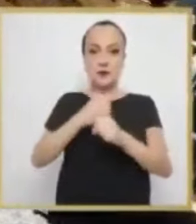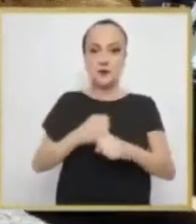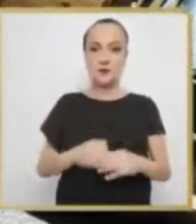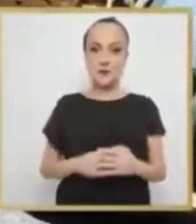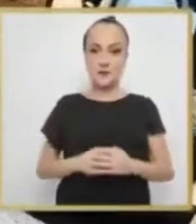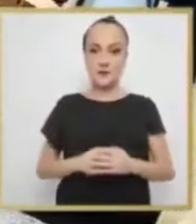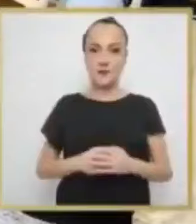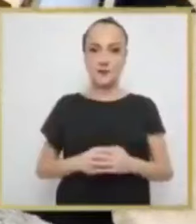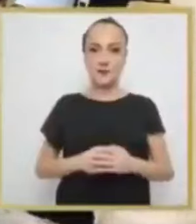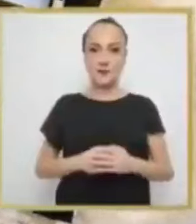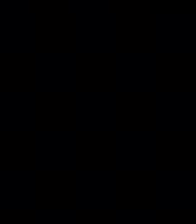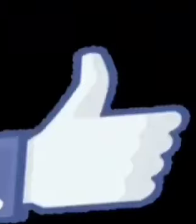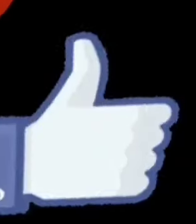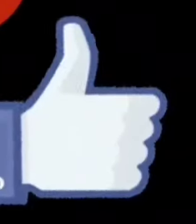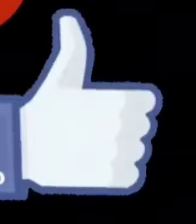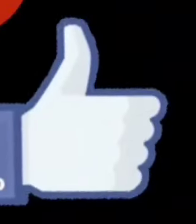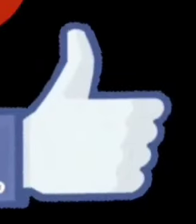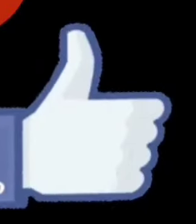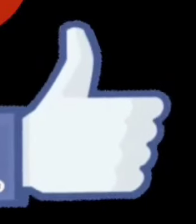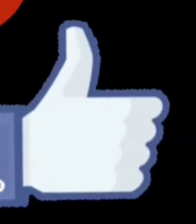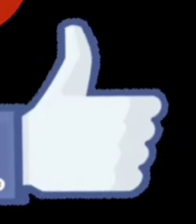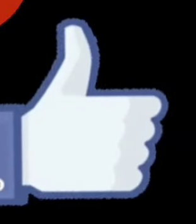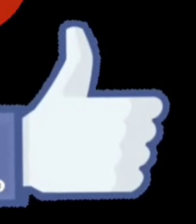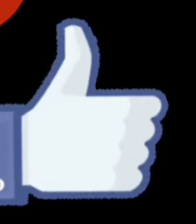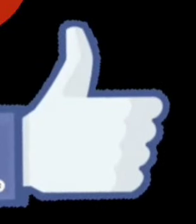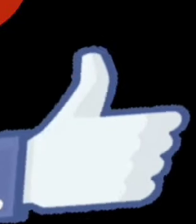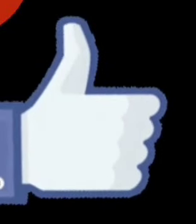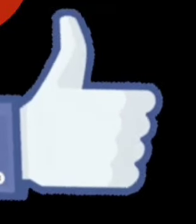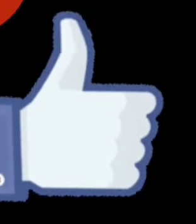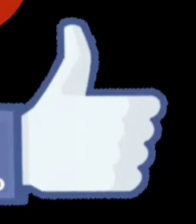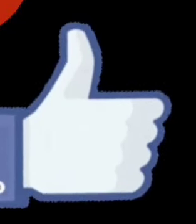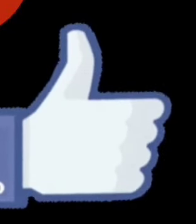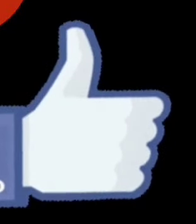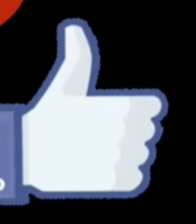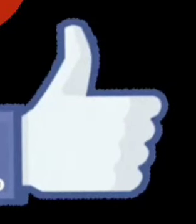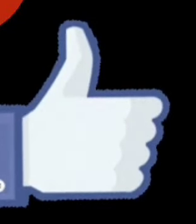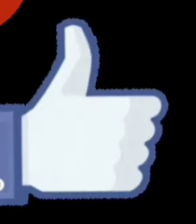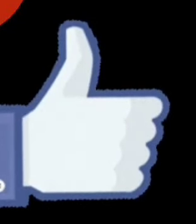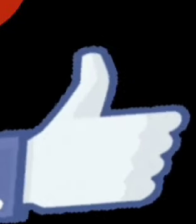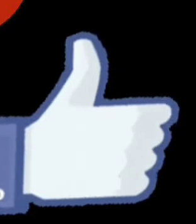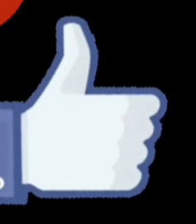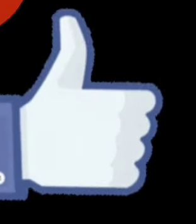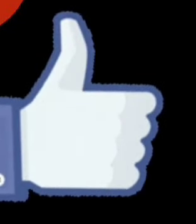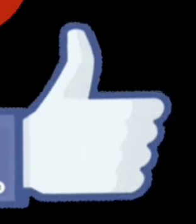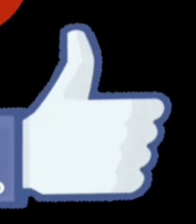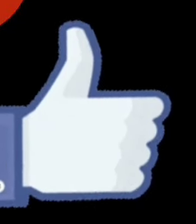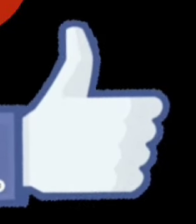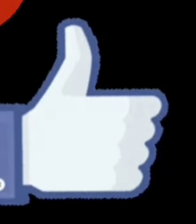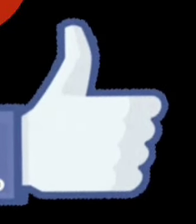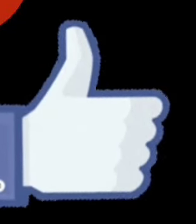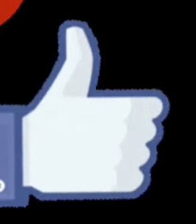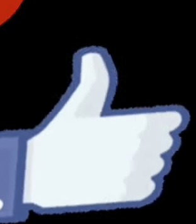este 2024. Suscríbete, comparte el video, comenta y deja tu poderoso like. Muchas gracias.